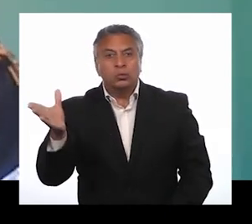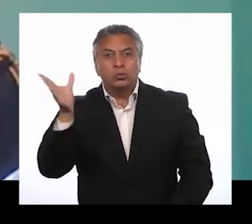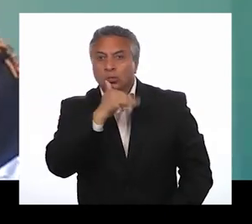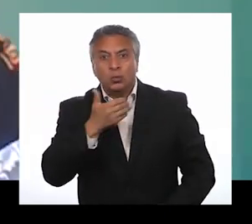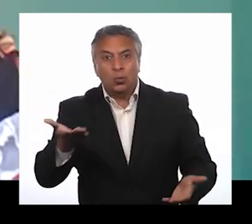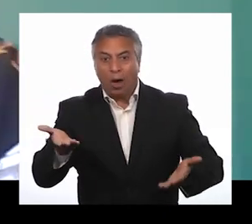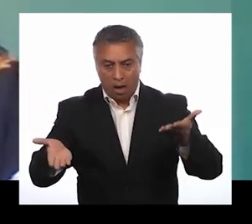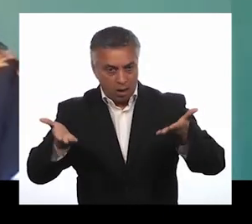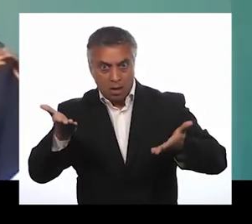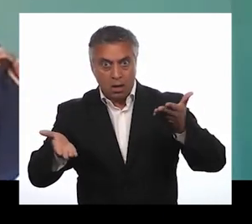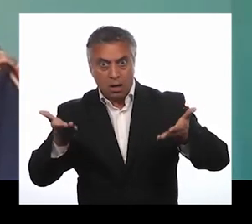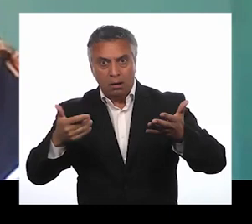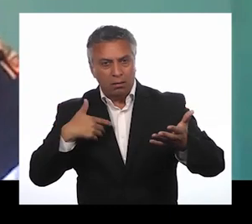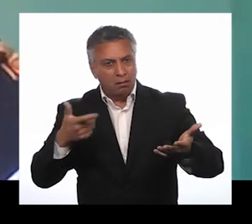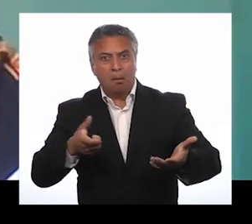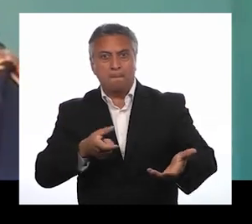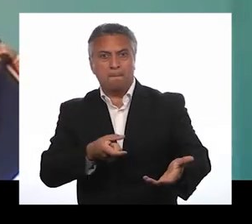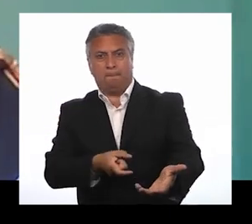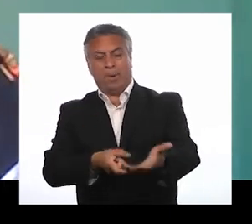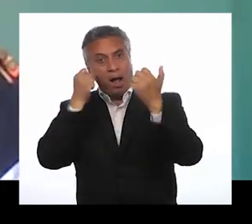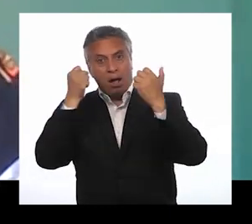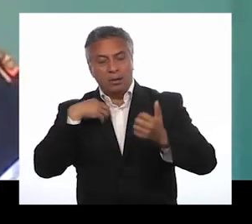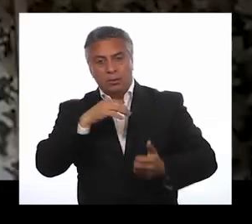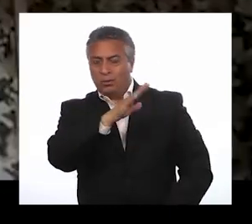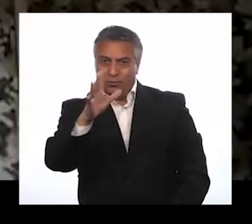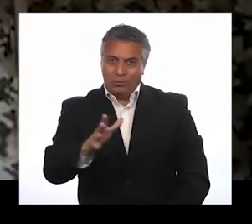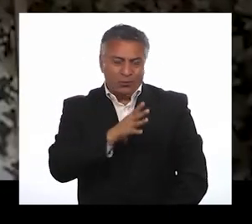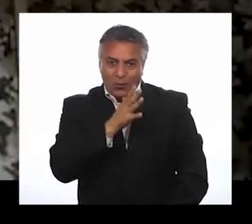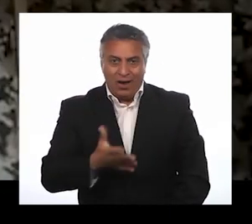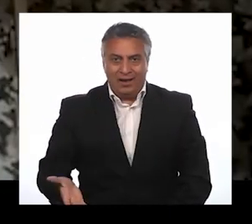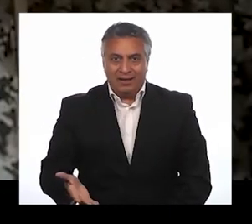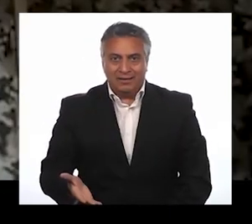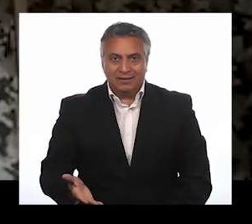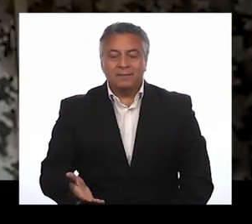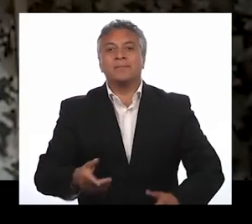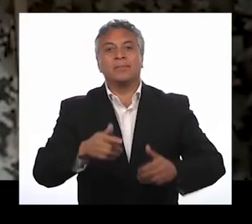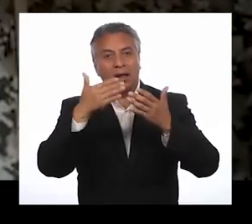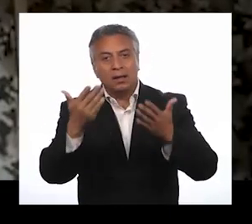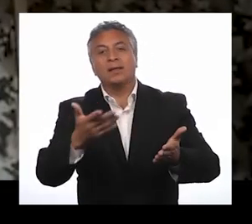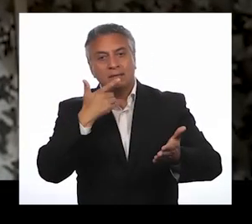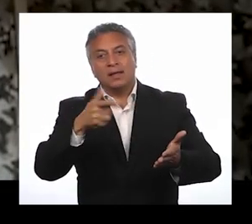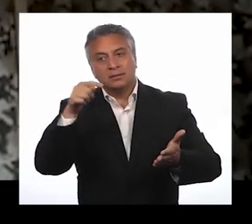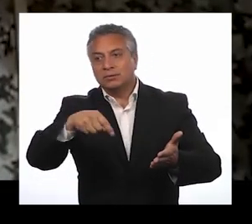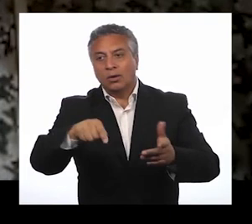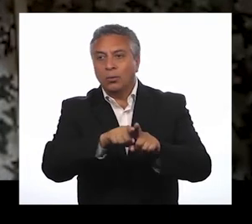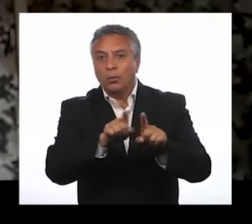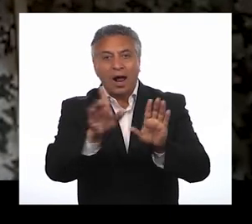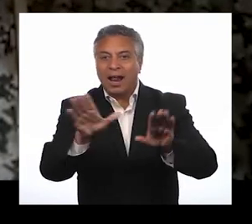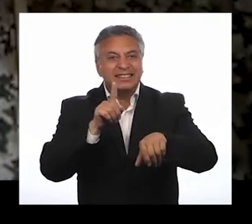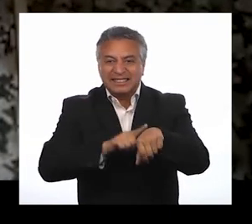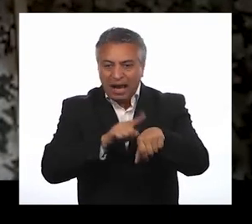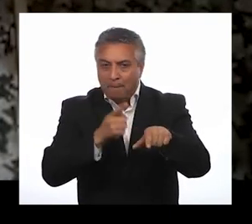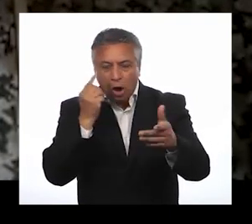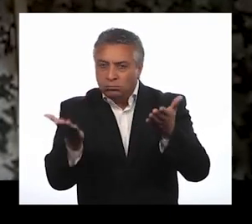justa, no hay como un equilibrio sobre la reacción que tuvieron hacia nosotras. Súper fuerte, en realidad, no era como que se dieran un